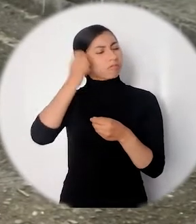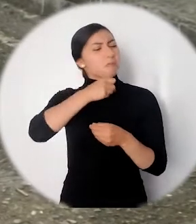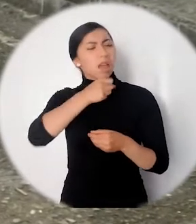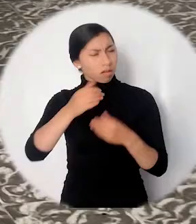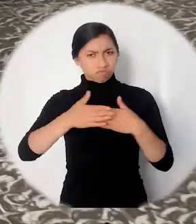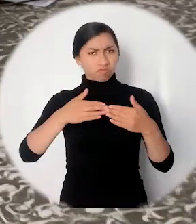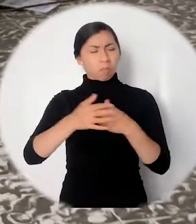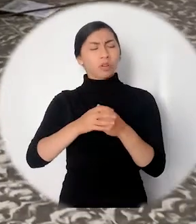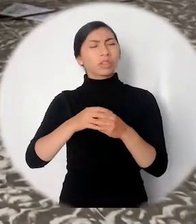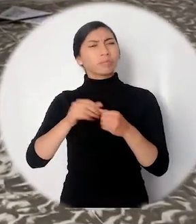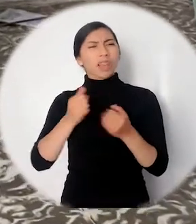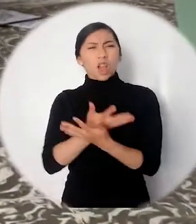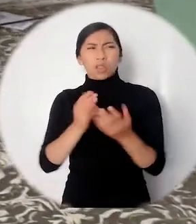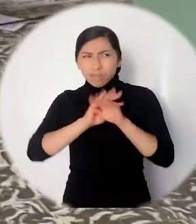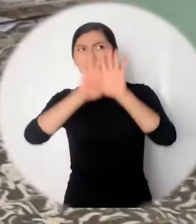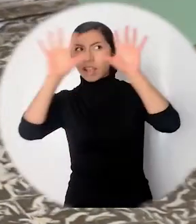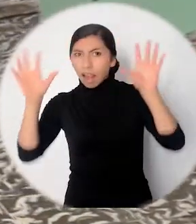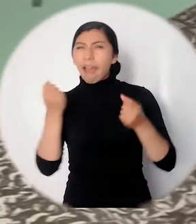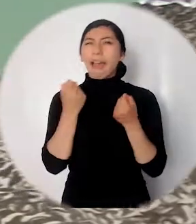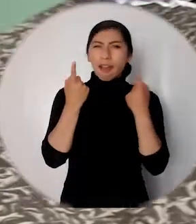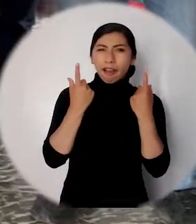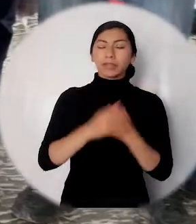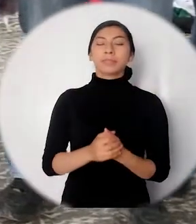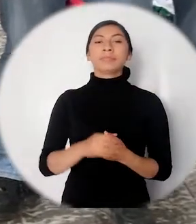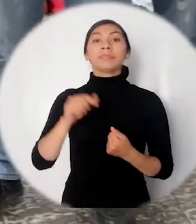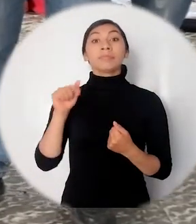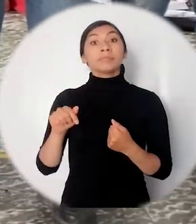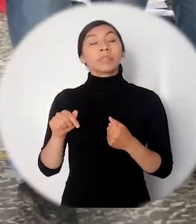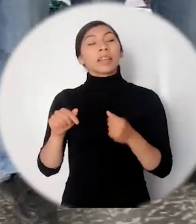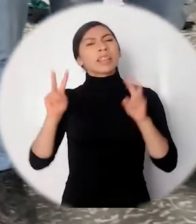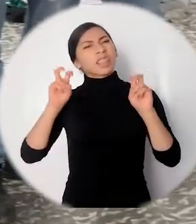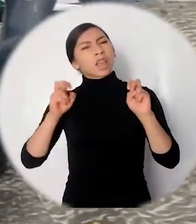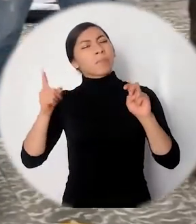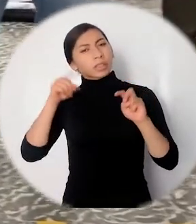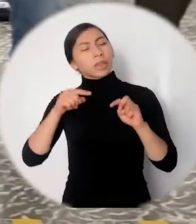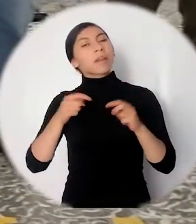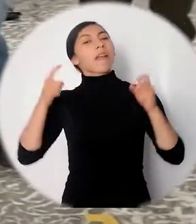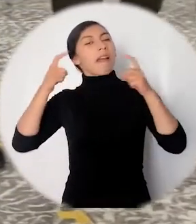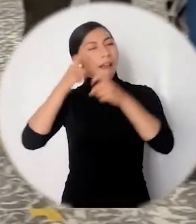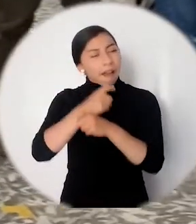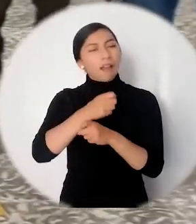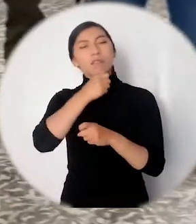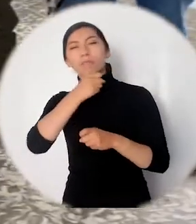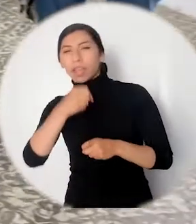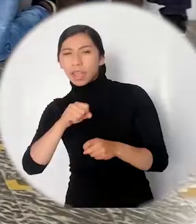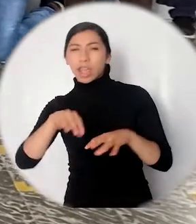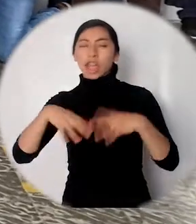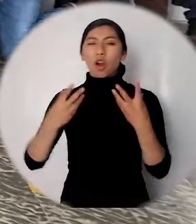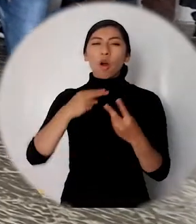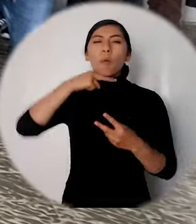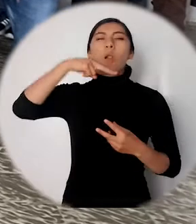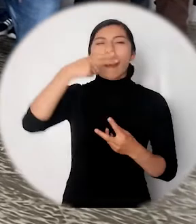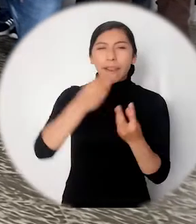pero va viendo las cosas mejores. Además, durante estos encuentros se abordaron temas como la vejez, reflexiones sobre la memoria, la construcción